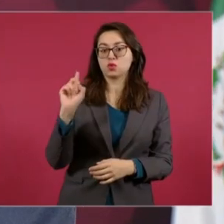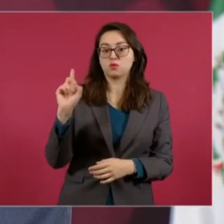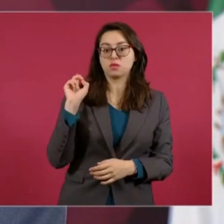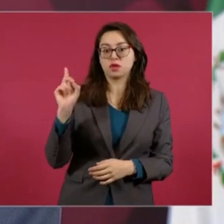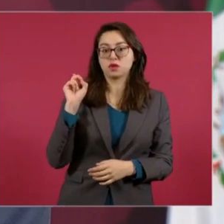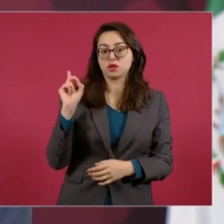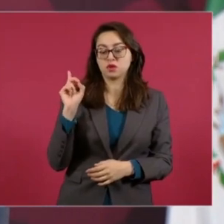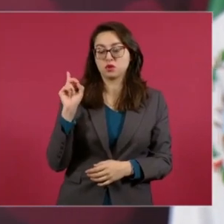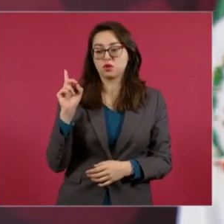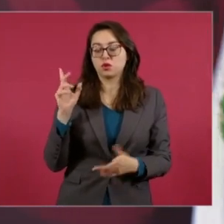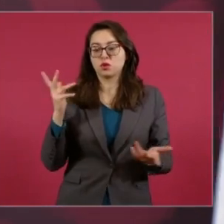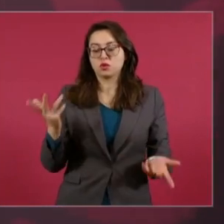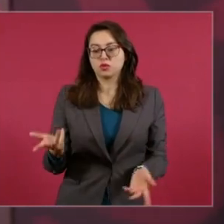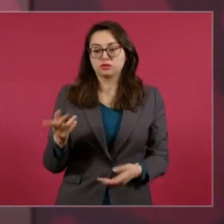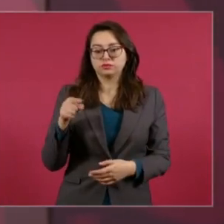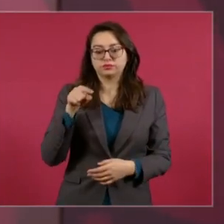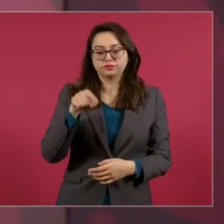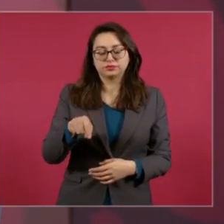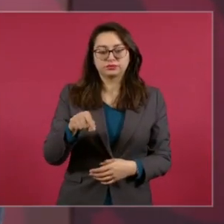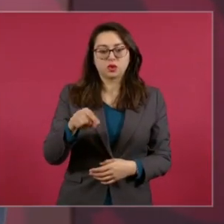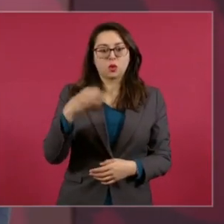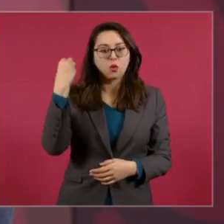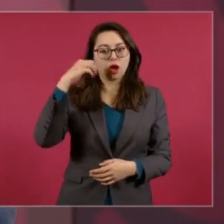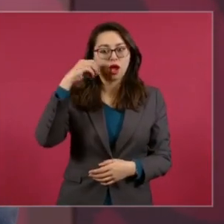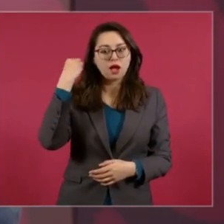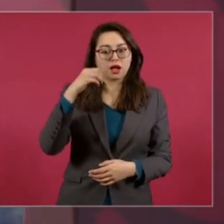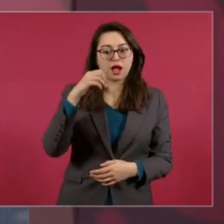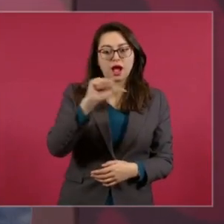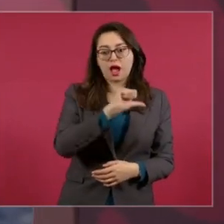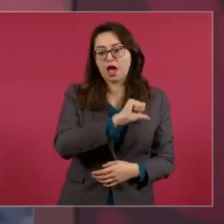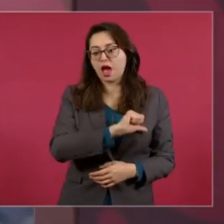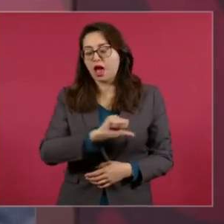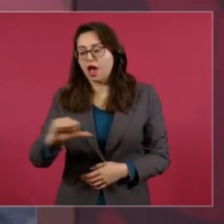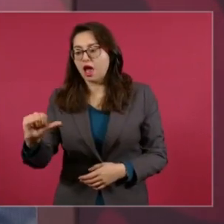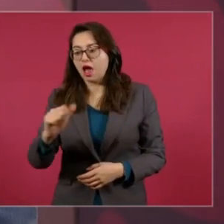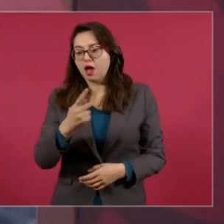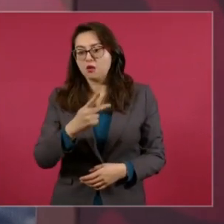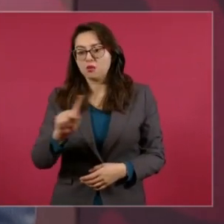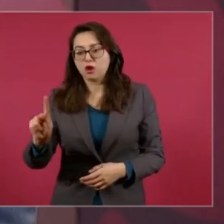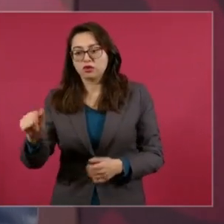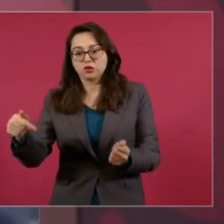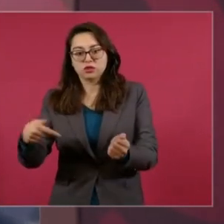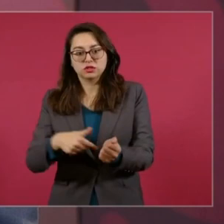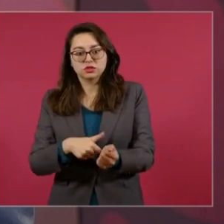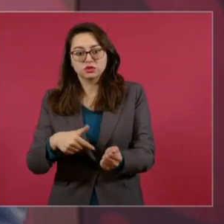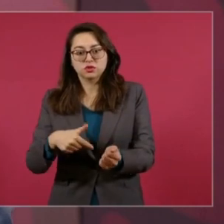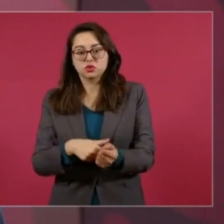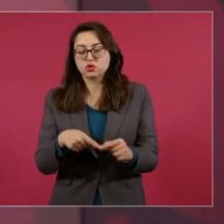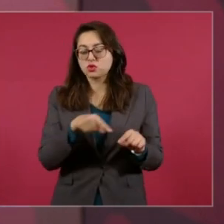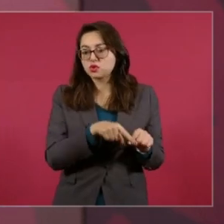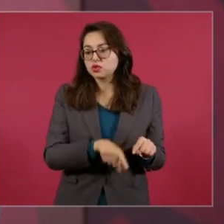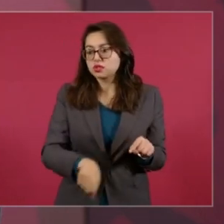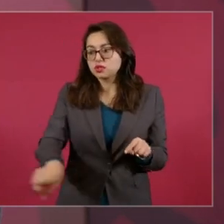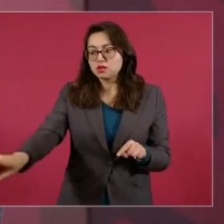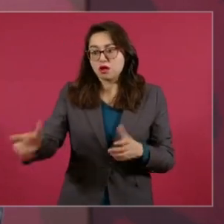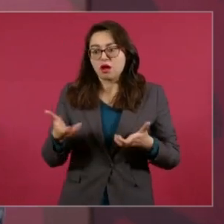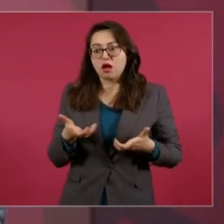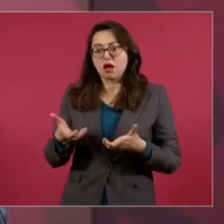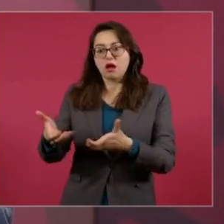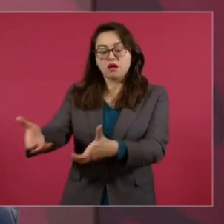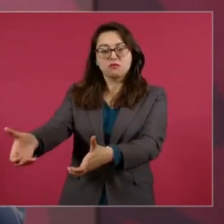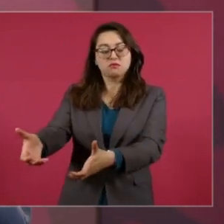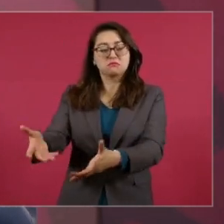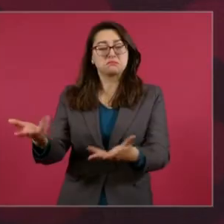de Oaxaca a Puerto Escondido. Una carretera que llevaba muchísimos